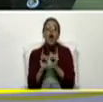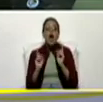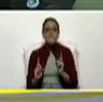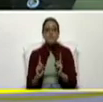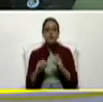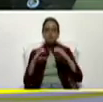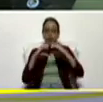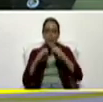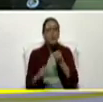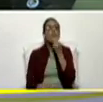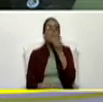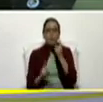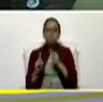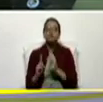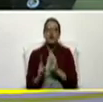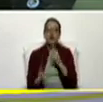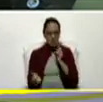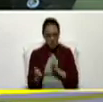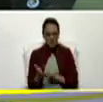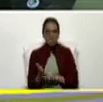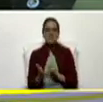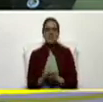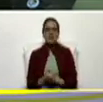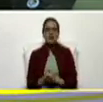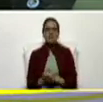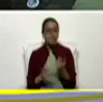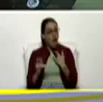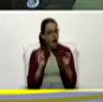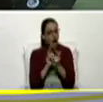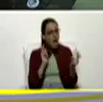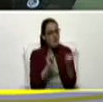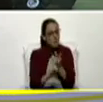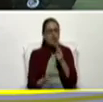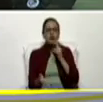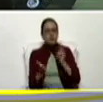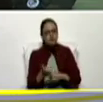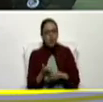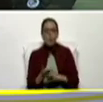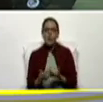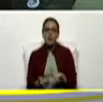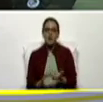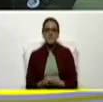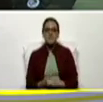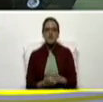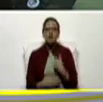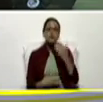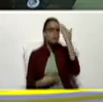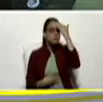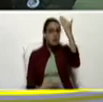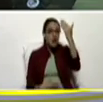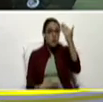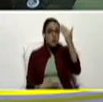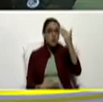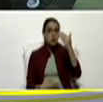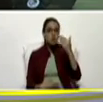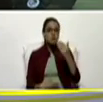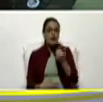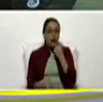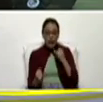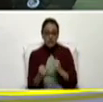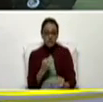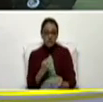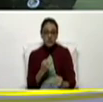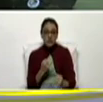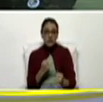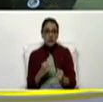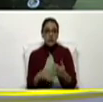del bueno como dice la canción Amor del bueno y quisiera un saludo ya para ir cerrando este